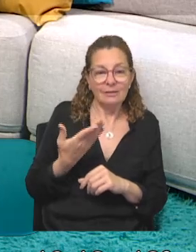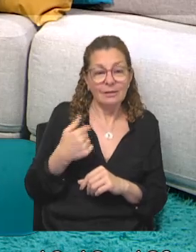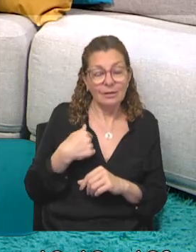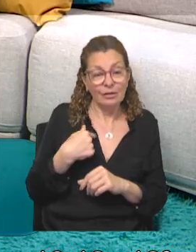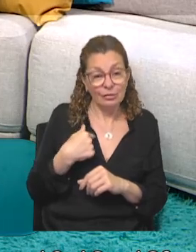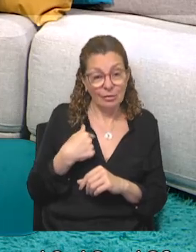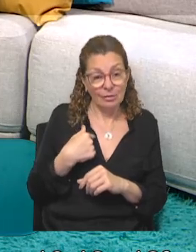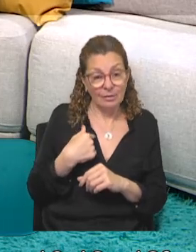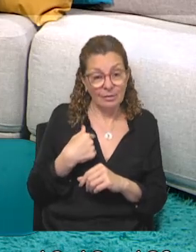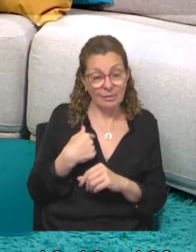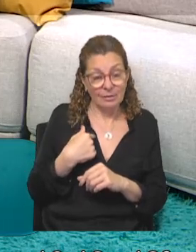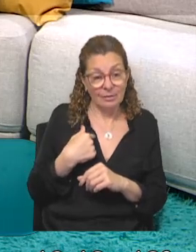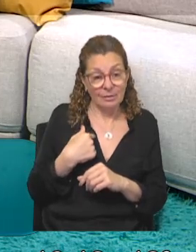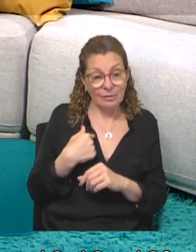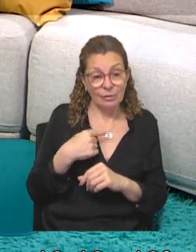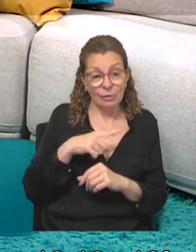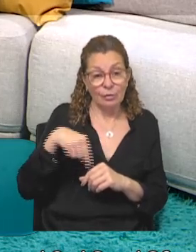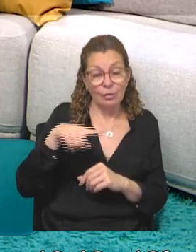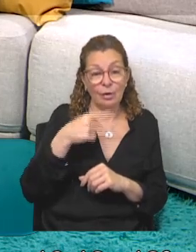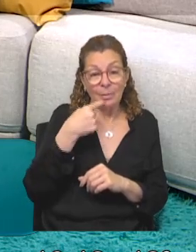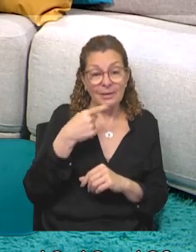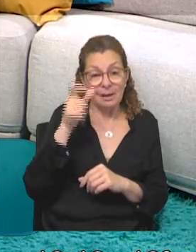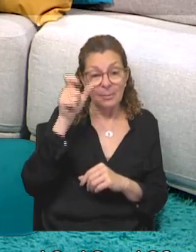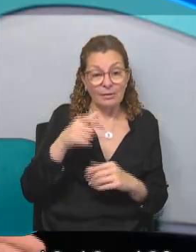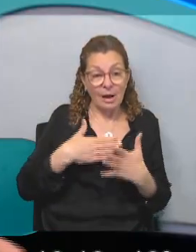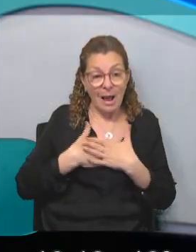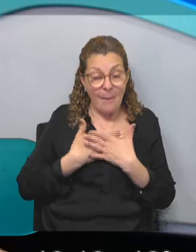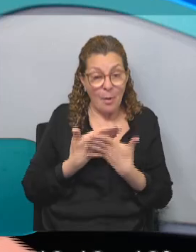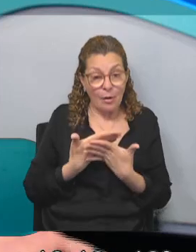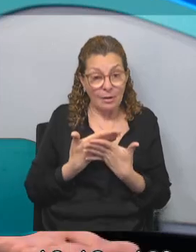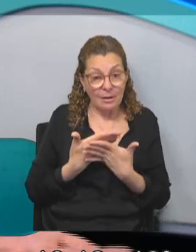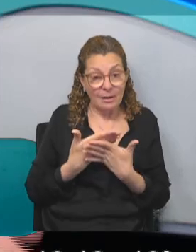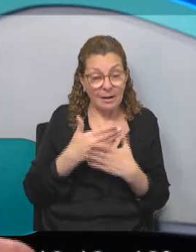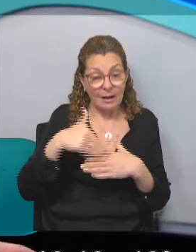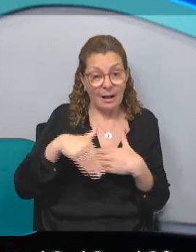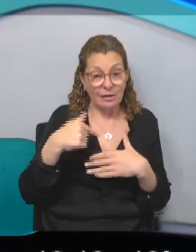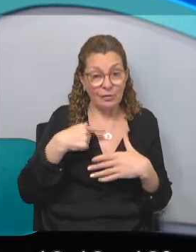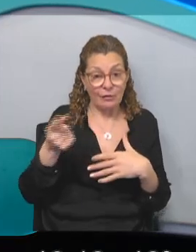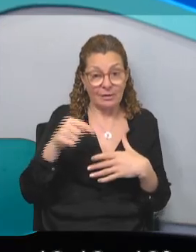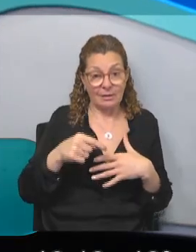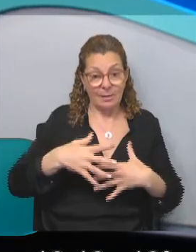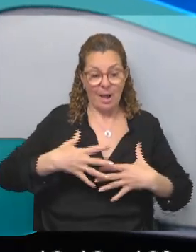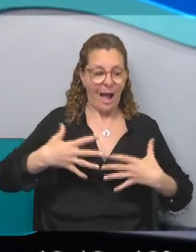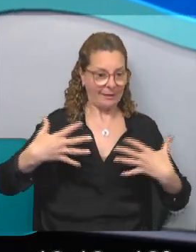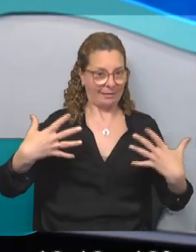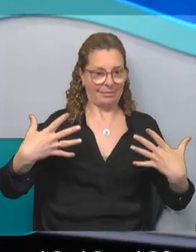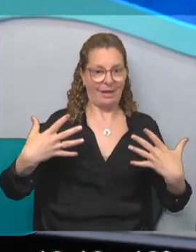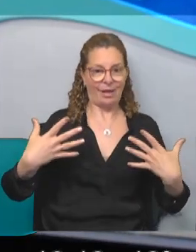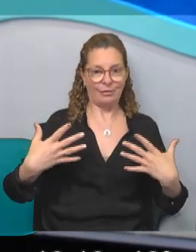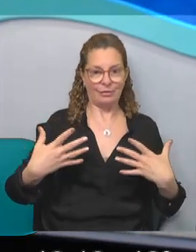crecí. Sí. Todo lo que me dice la gente por la calle y el amor que nos da por la calle. Yo vendría acá, pero no más que agrandado,